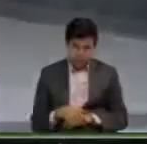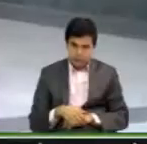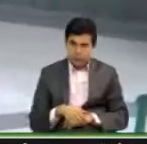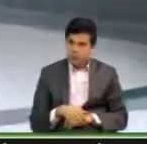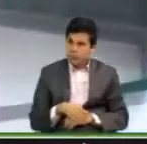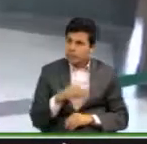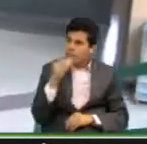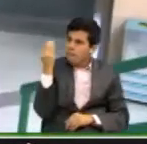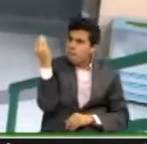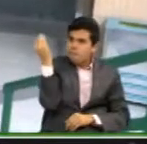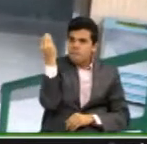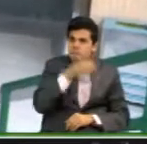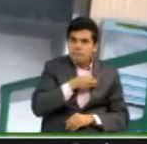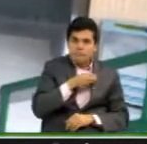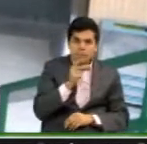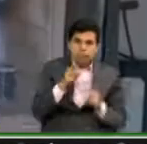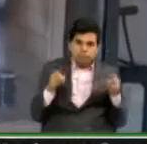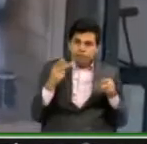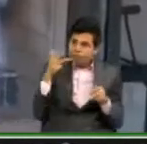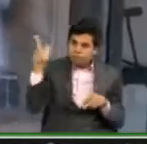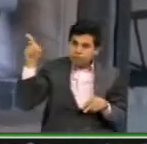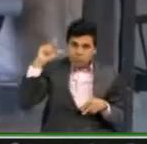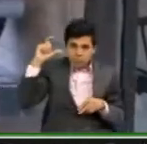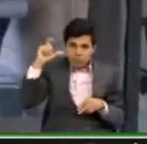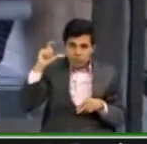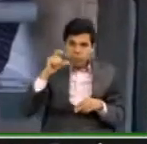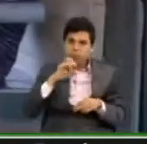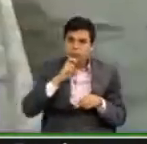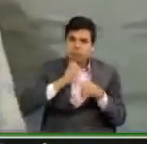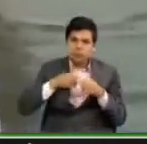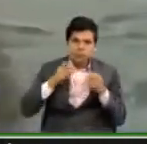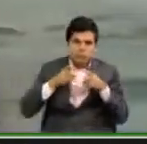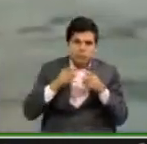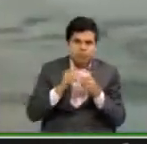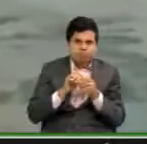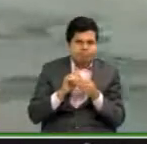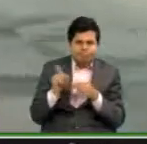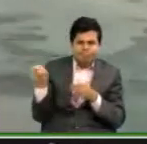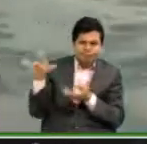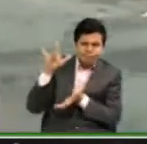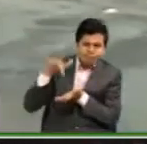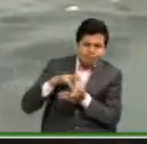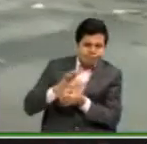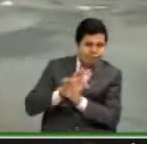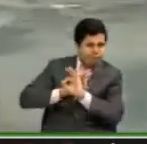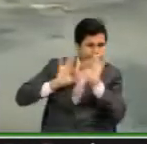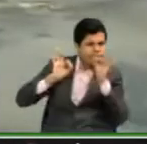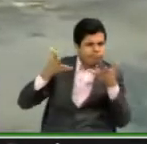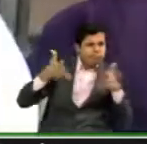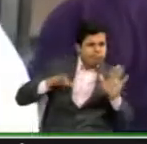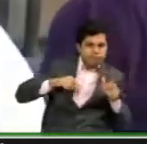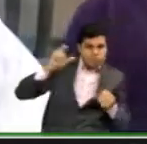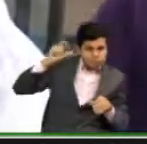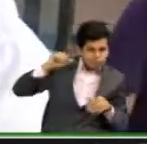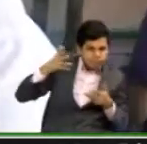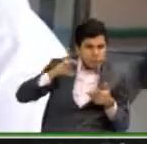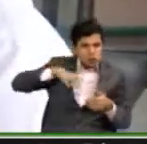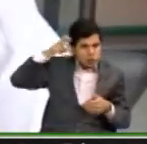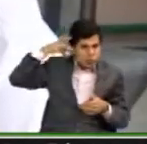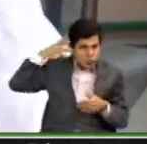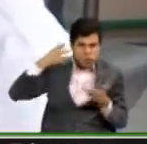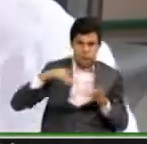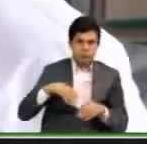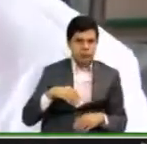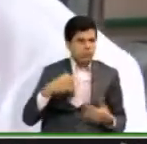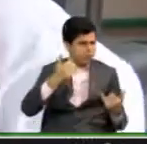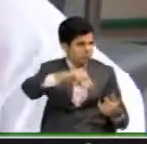desierto se convirtió la terminal de transporte de Bucaramanga por la ausencia de viajeros que desde el cierre de la frontera no toman pasajes a norte de Santander. Como usted puede ver,